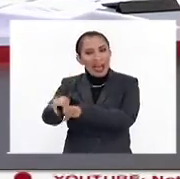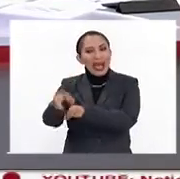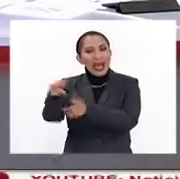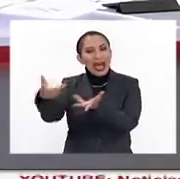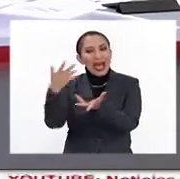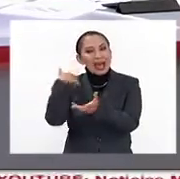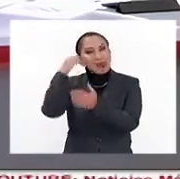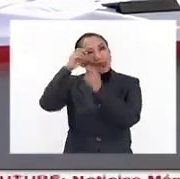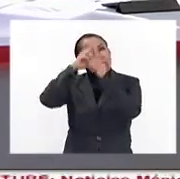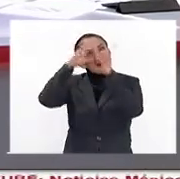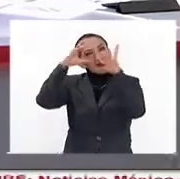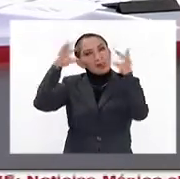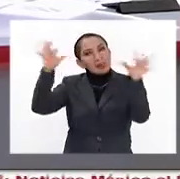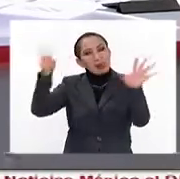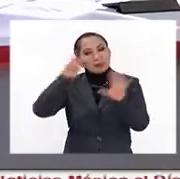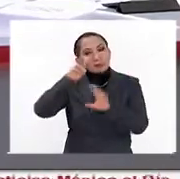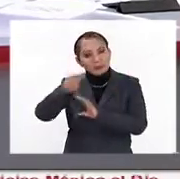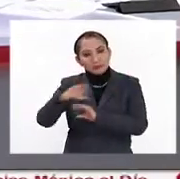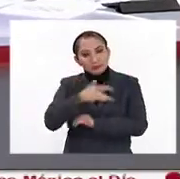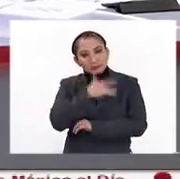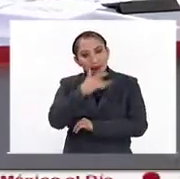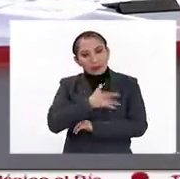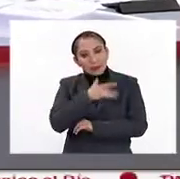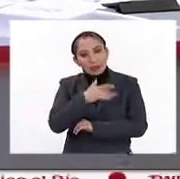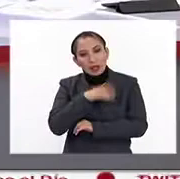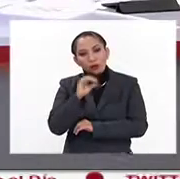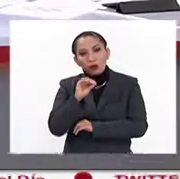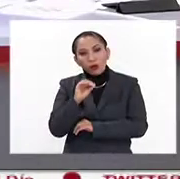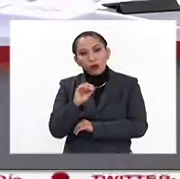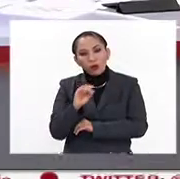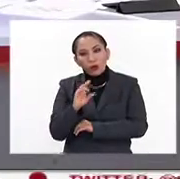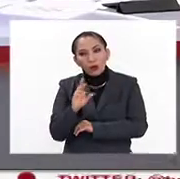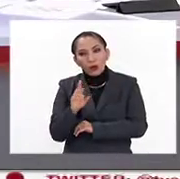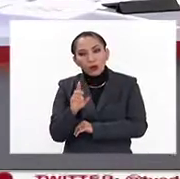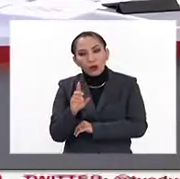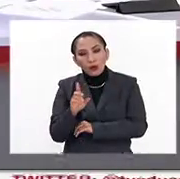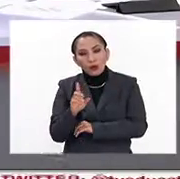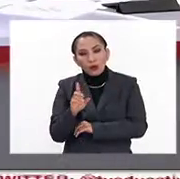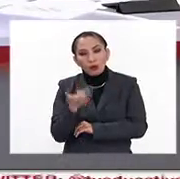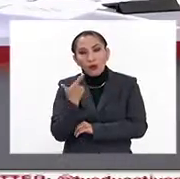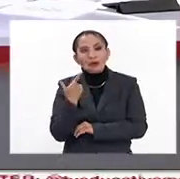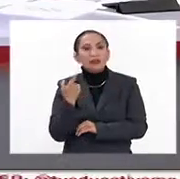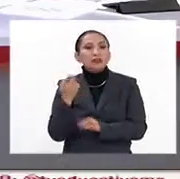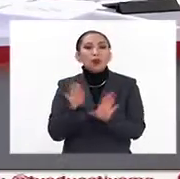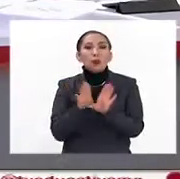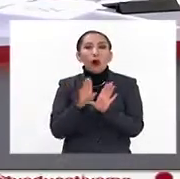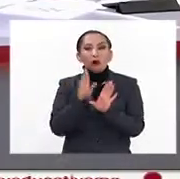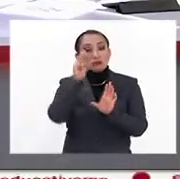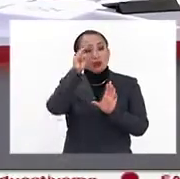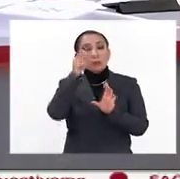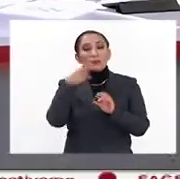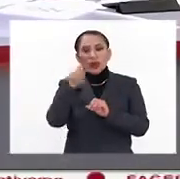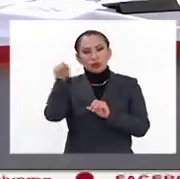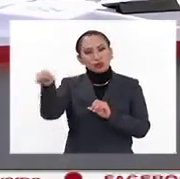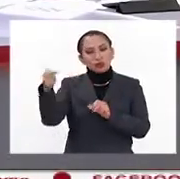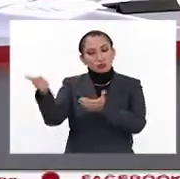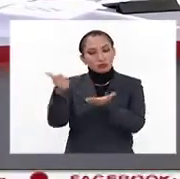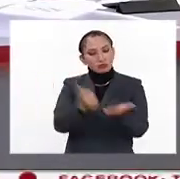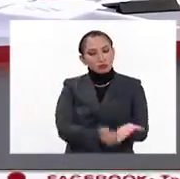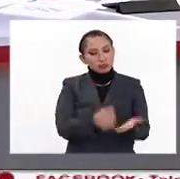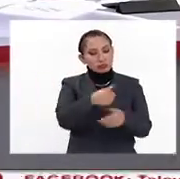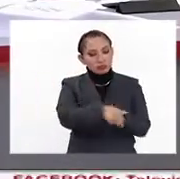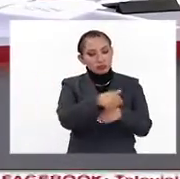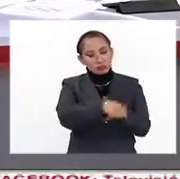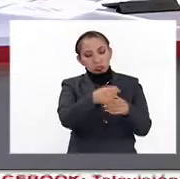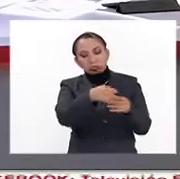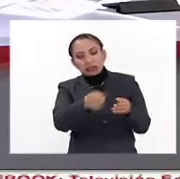nuestro imaginario, ¿no? Porque Así lo es. vemos, lo percibimos, no es una cuestión tampoco de ser muy inteligentes, pero tú ya lo traes en la